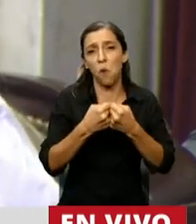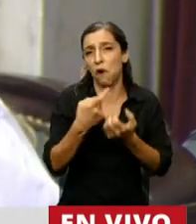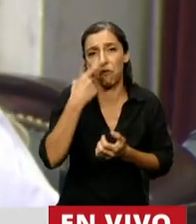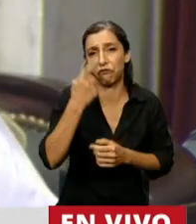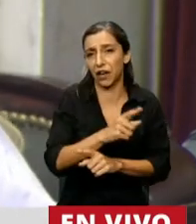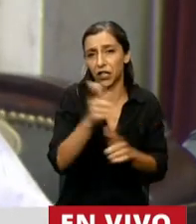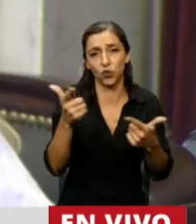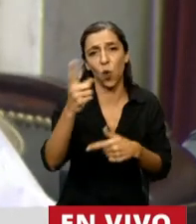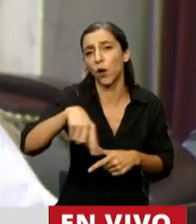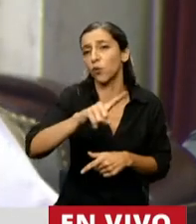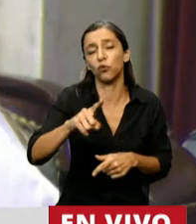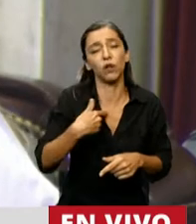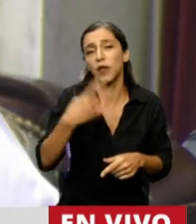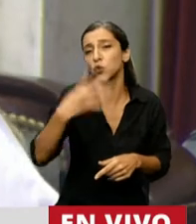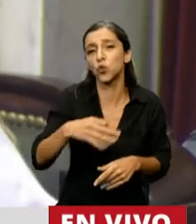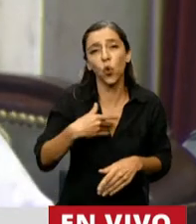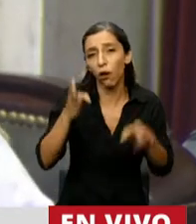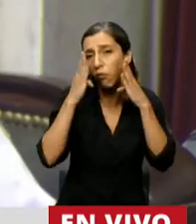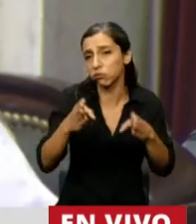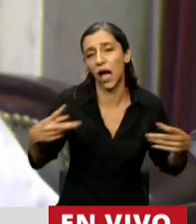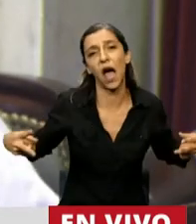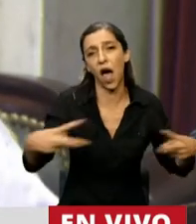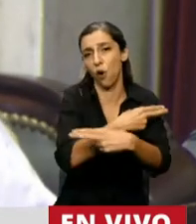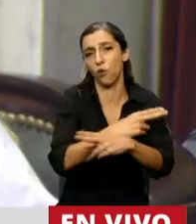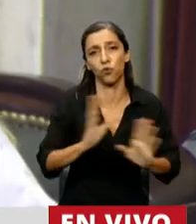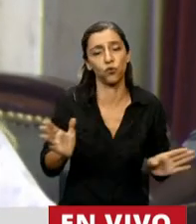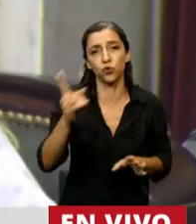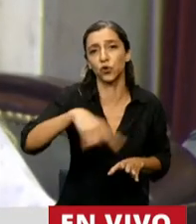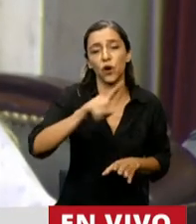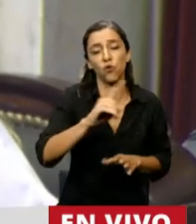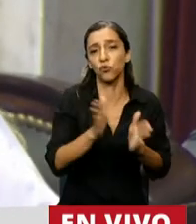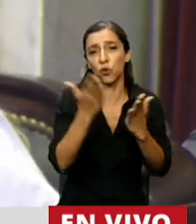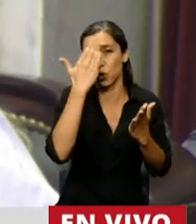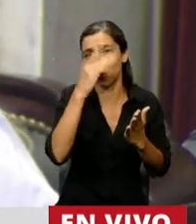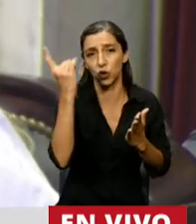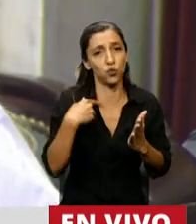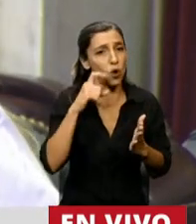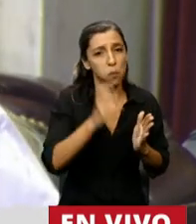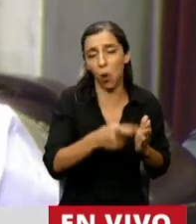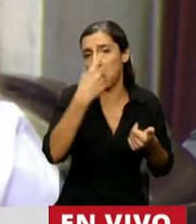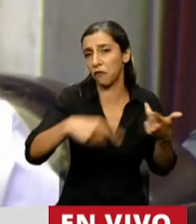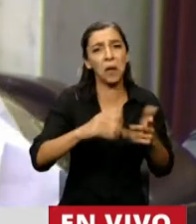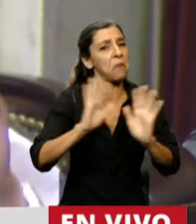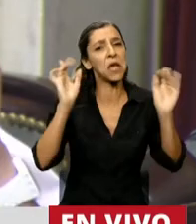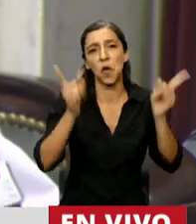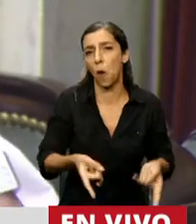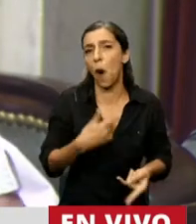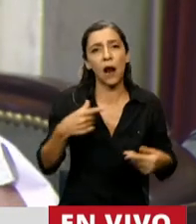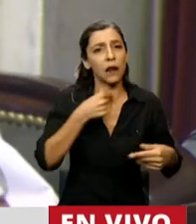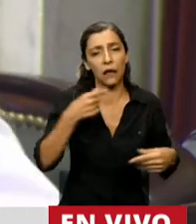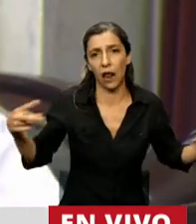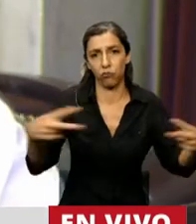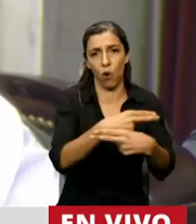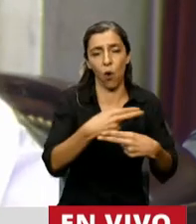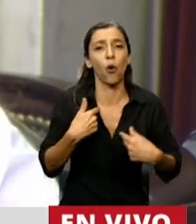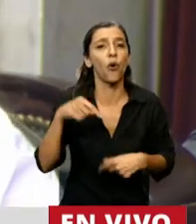intención, ajustar sin transparencia ni previsibilidad e inconstitucionalmente las jubilaciones. Hoy no hay esos